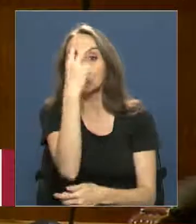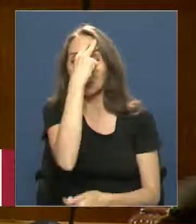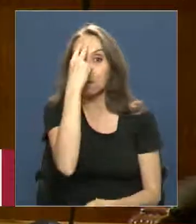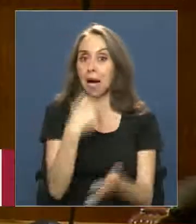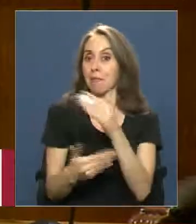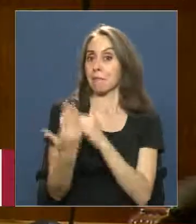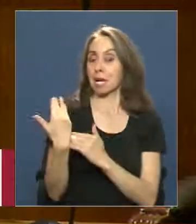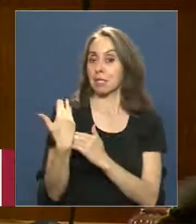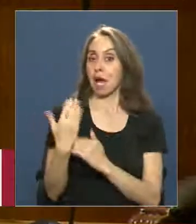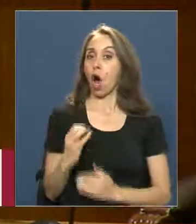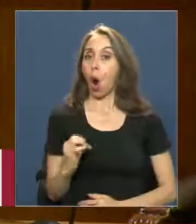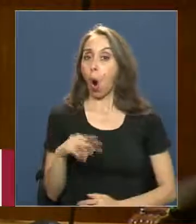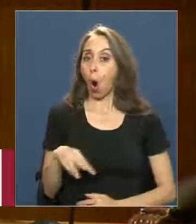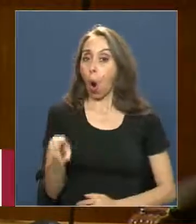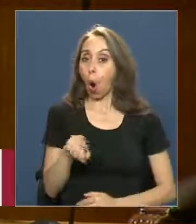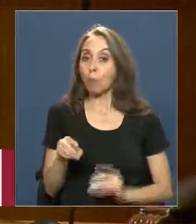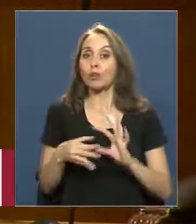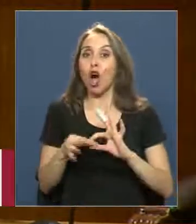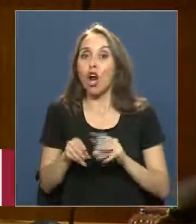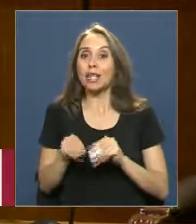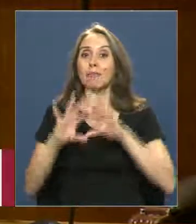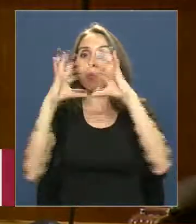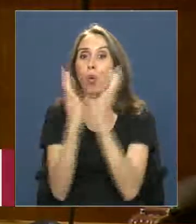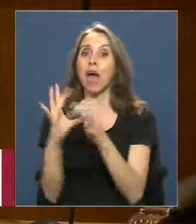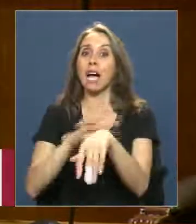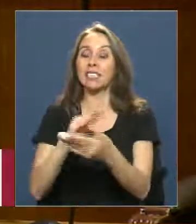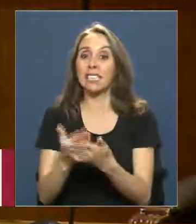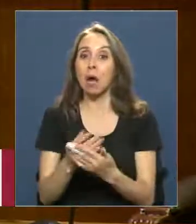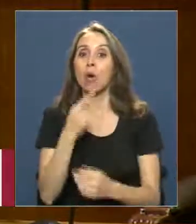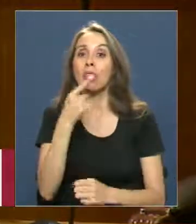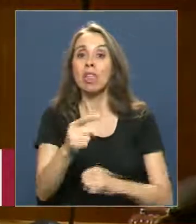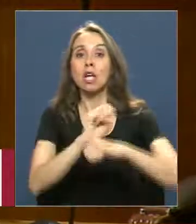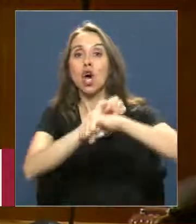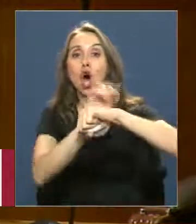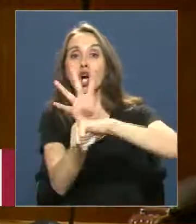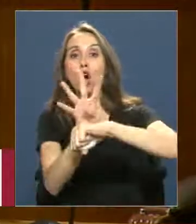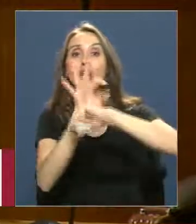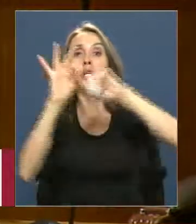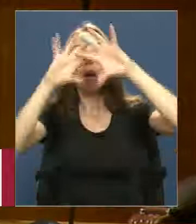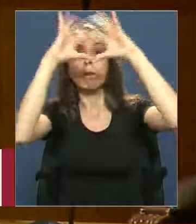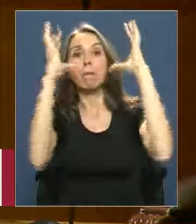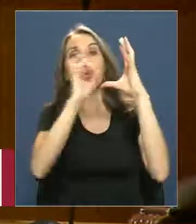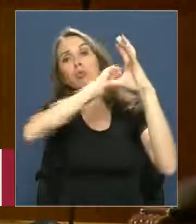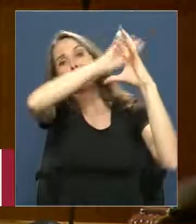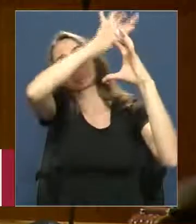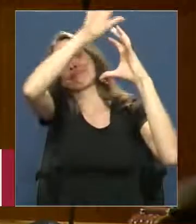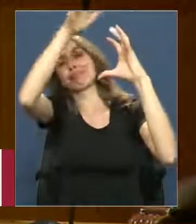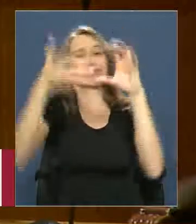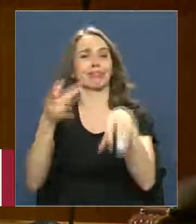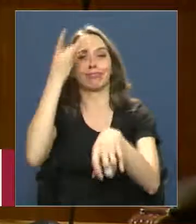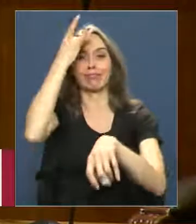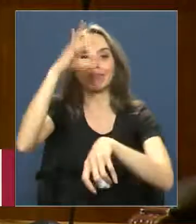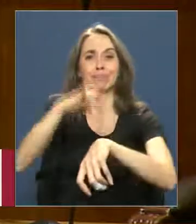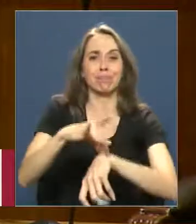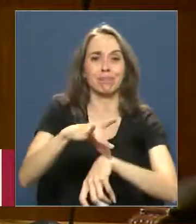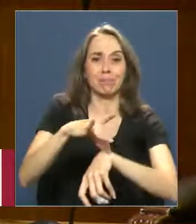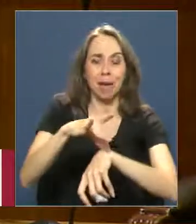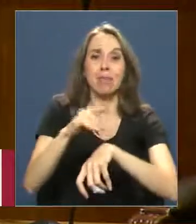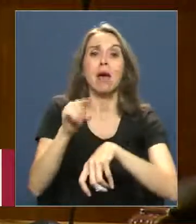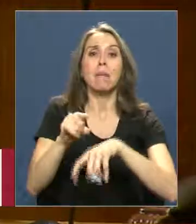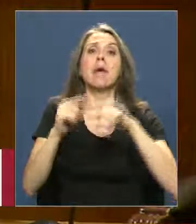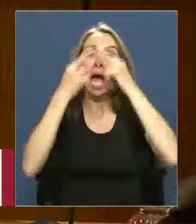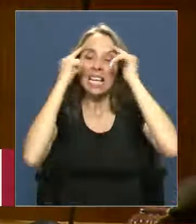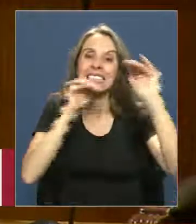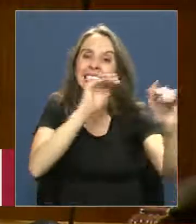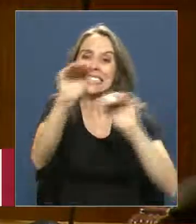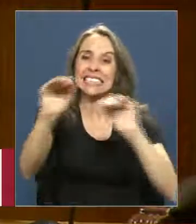pasado, la Organización Mundial de la Salud declaró al coronavirus como pandemia global, recalcando los esfuerzos que deben